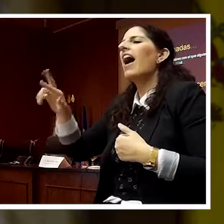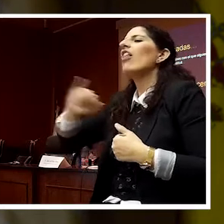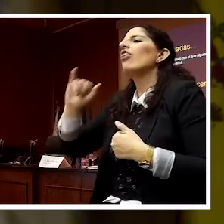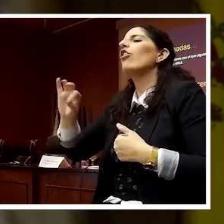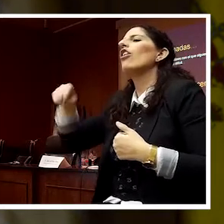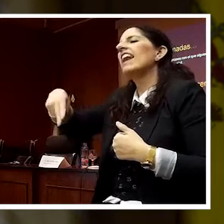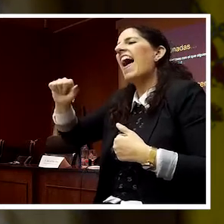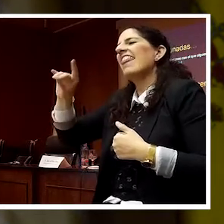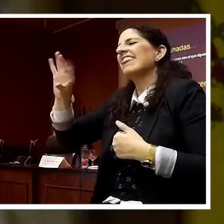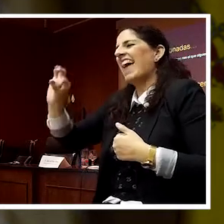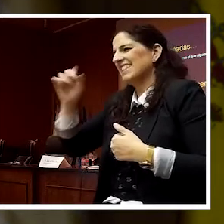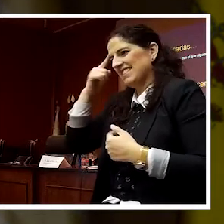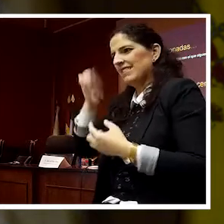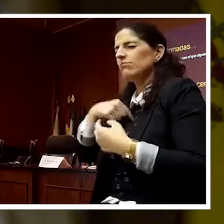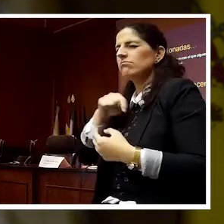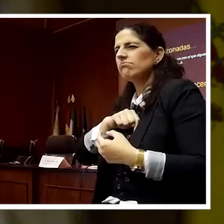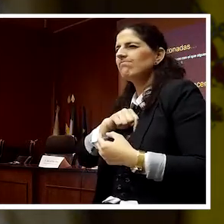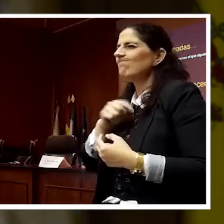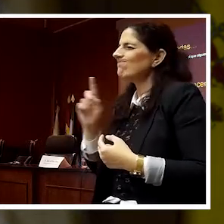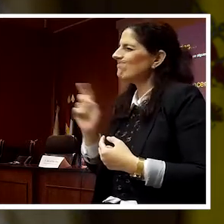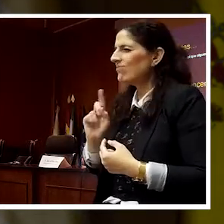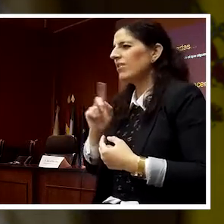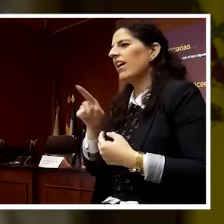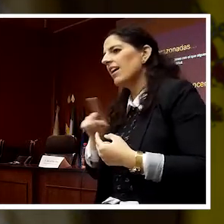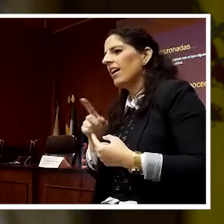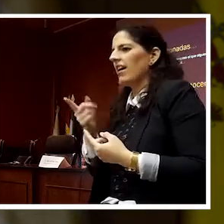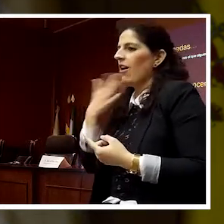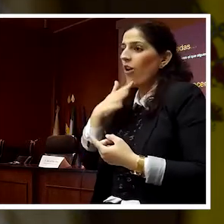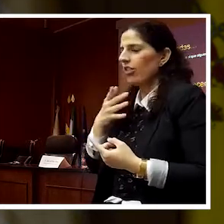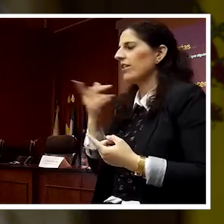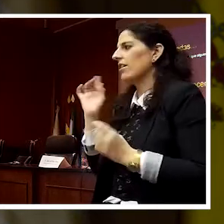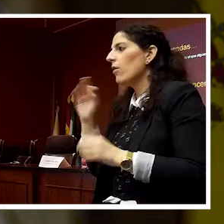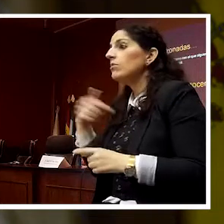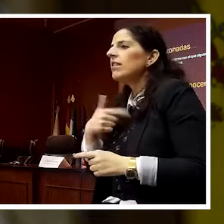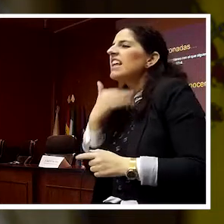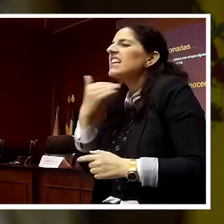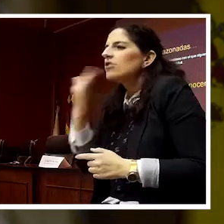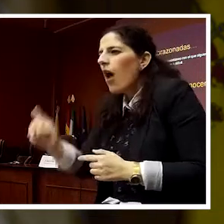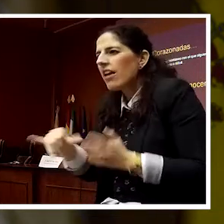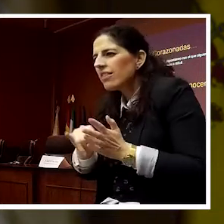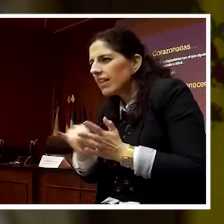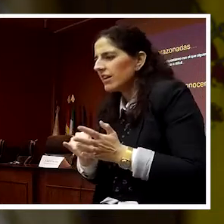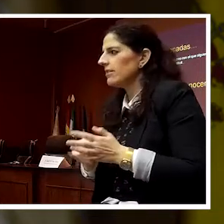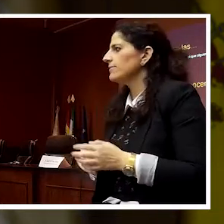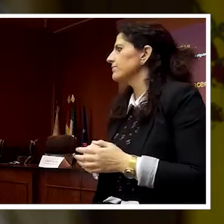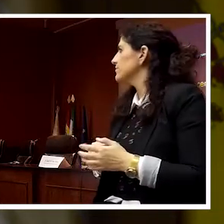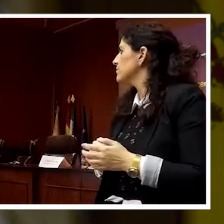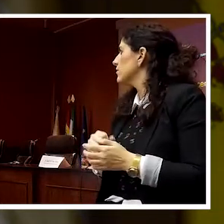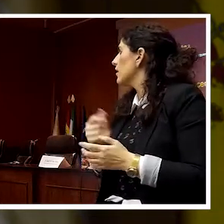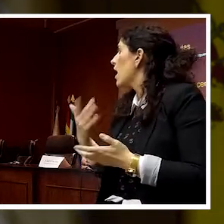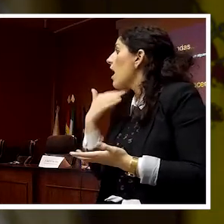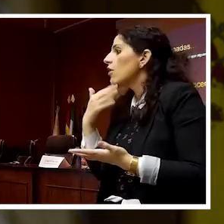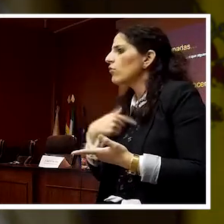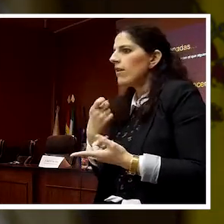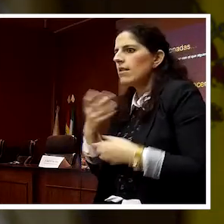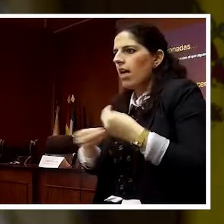difícil pensar que uno está en una situación de riesgo inminente y que algo tiene